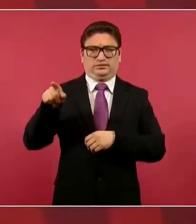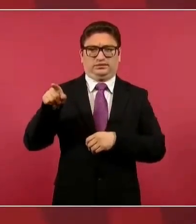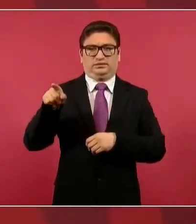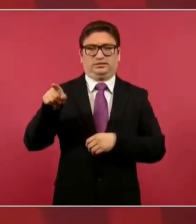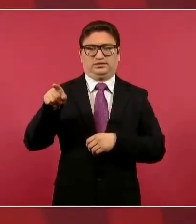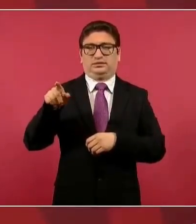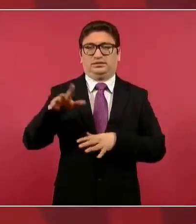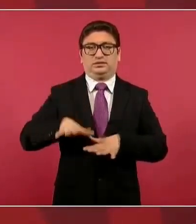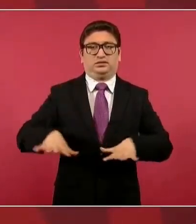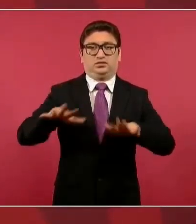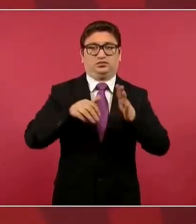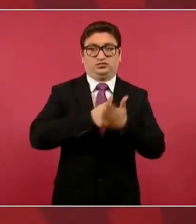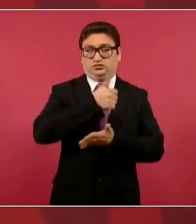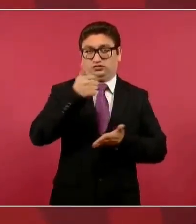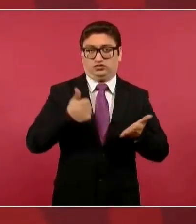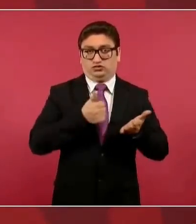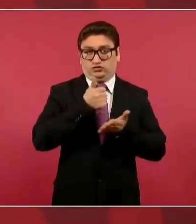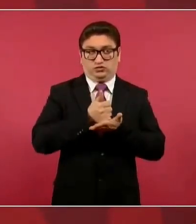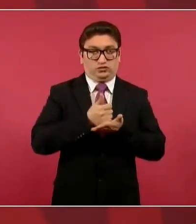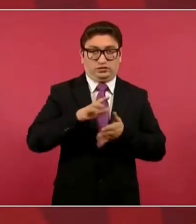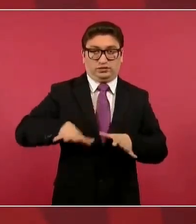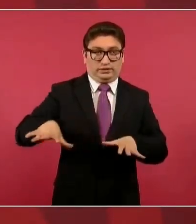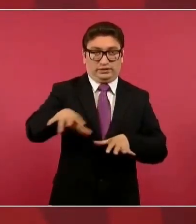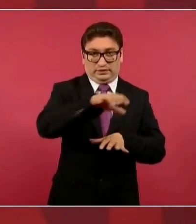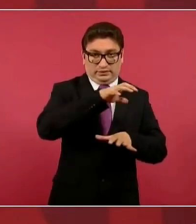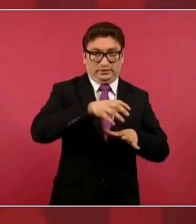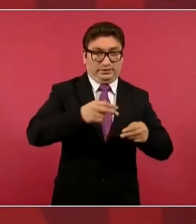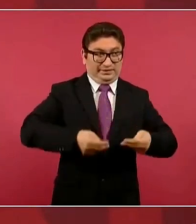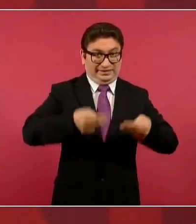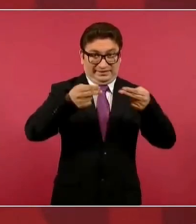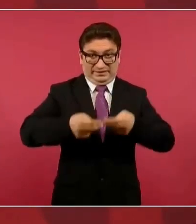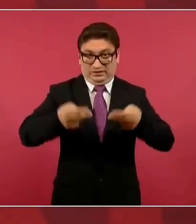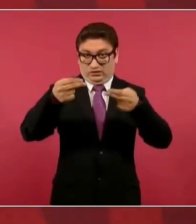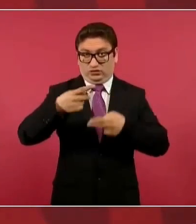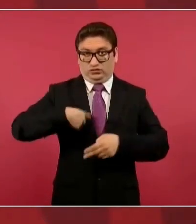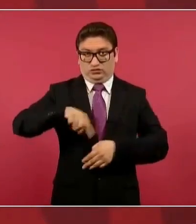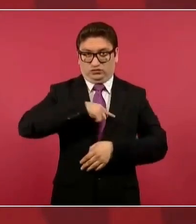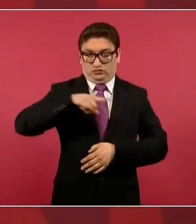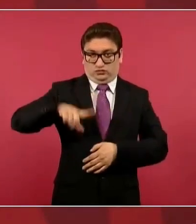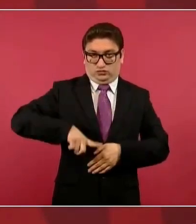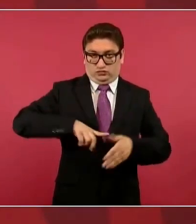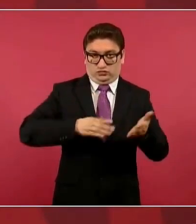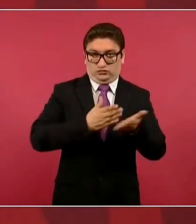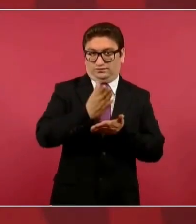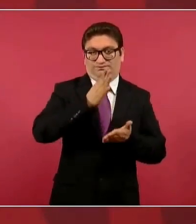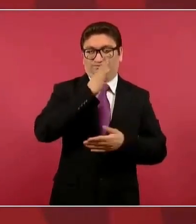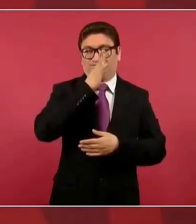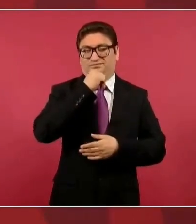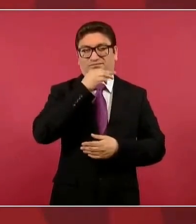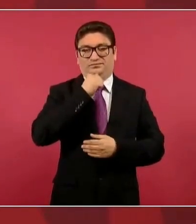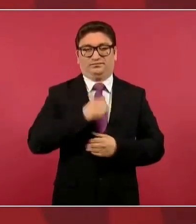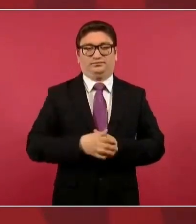en las ciudades, pues, donde está el negocio, ahí no podemos.